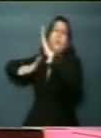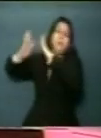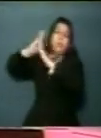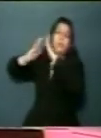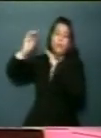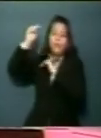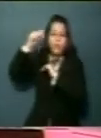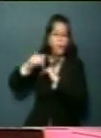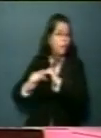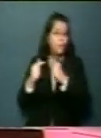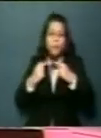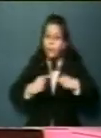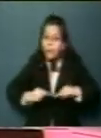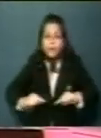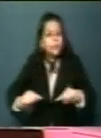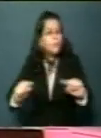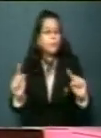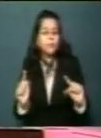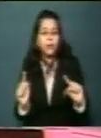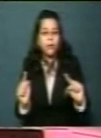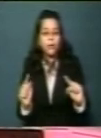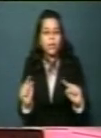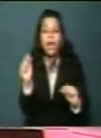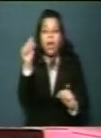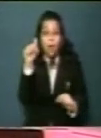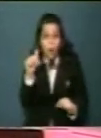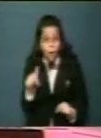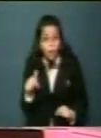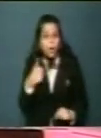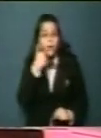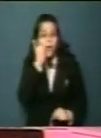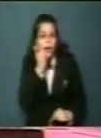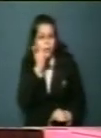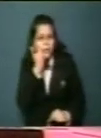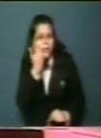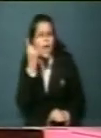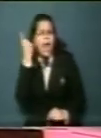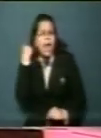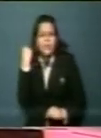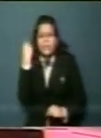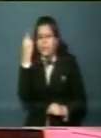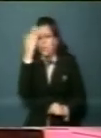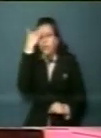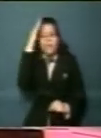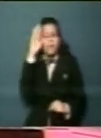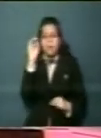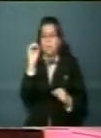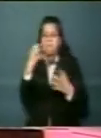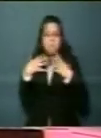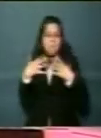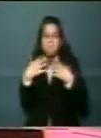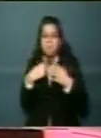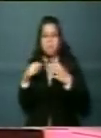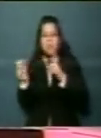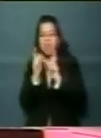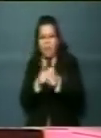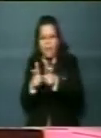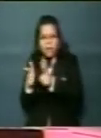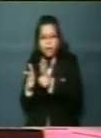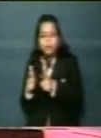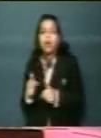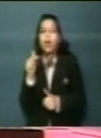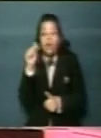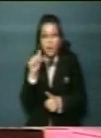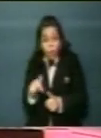actuales. Hoy los más jóvenes, los que no vivieron el conflicto y su desenlace,